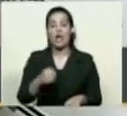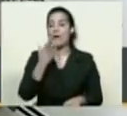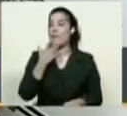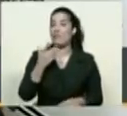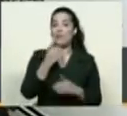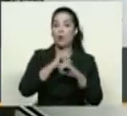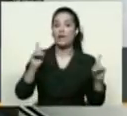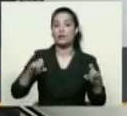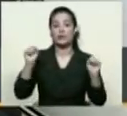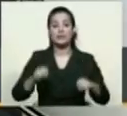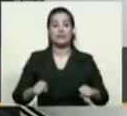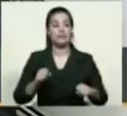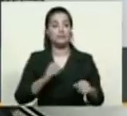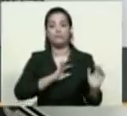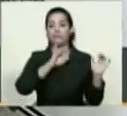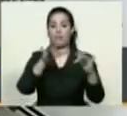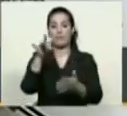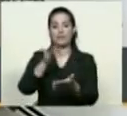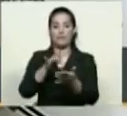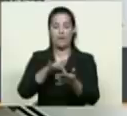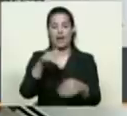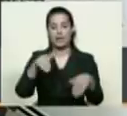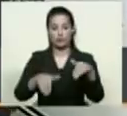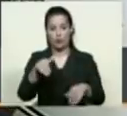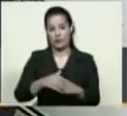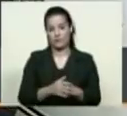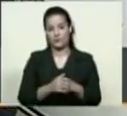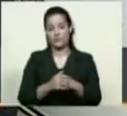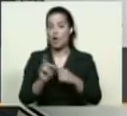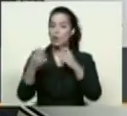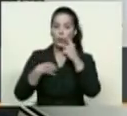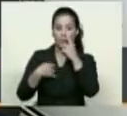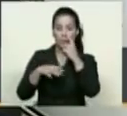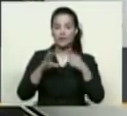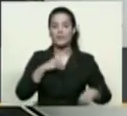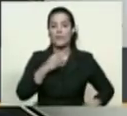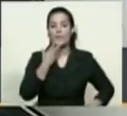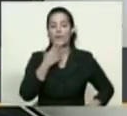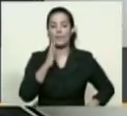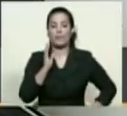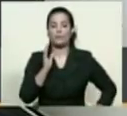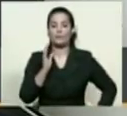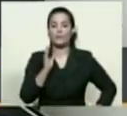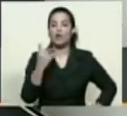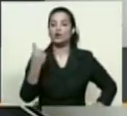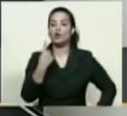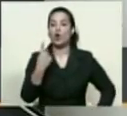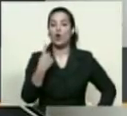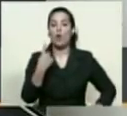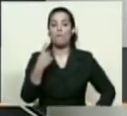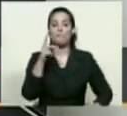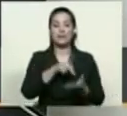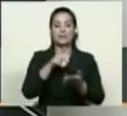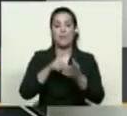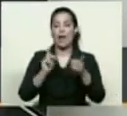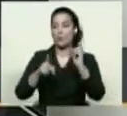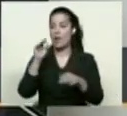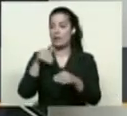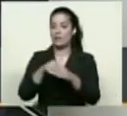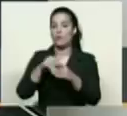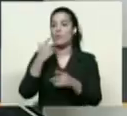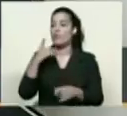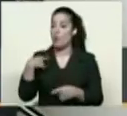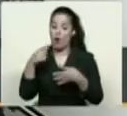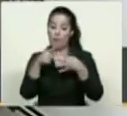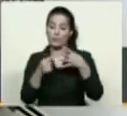es acudir a las elecciones. Es profundamente antidemocrático que solamente participen en elecciones cuando tienen alguna